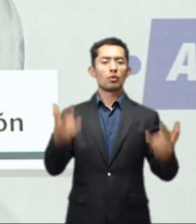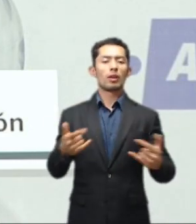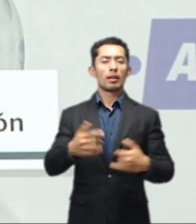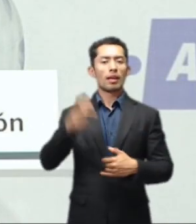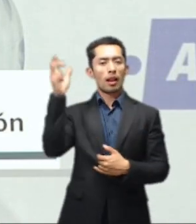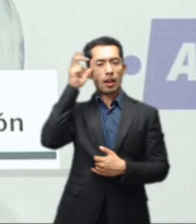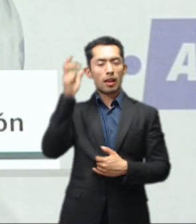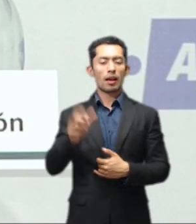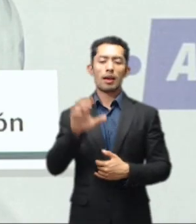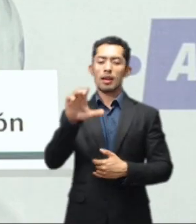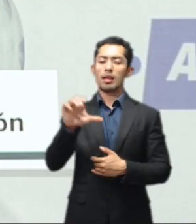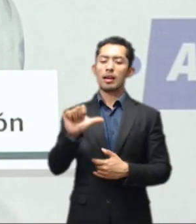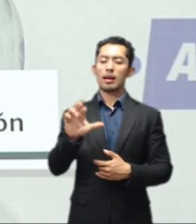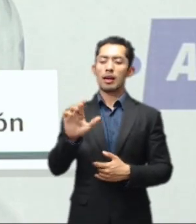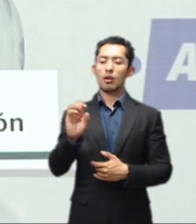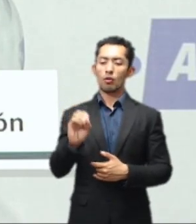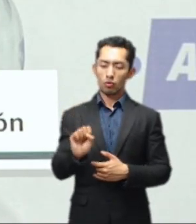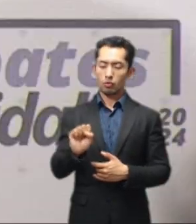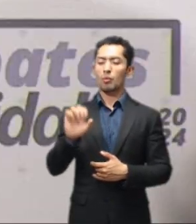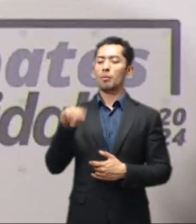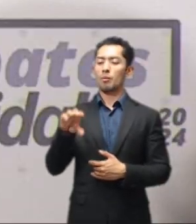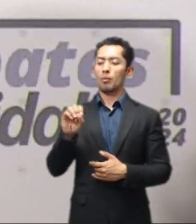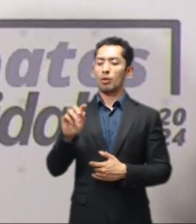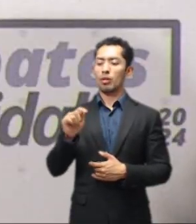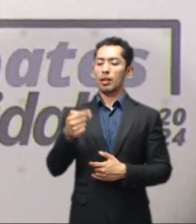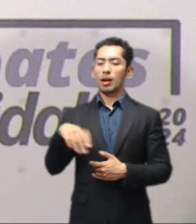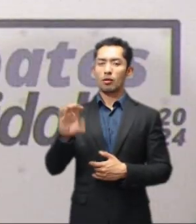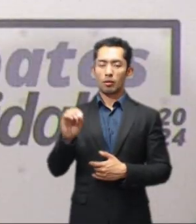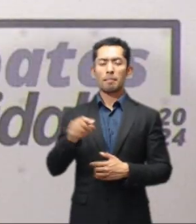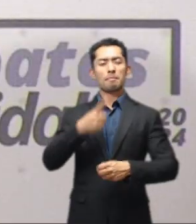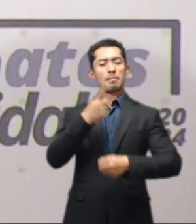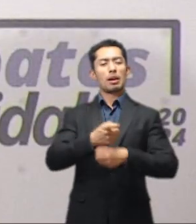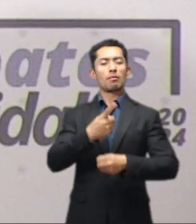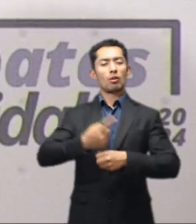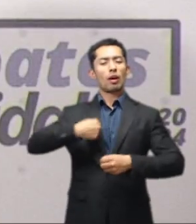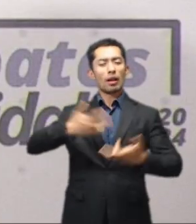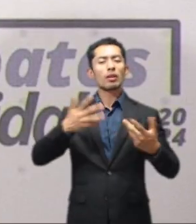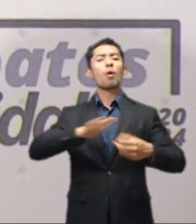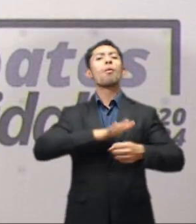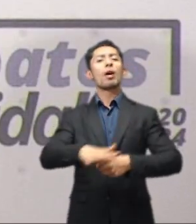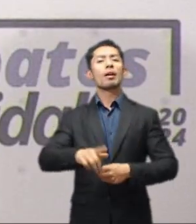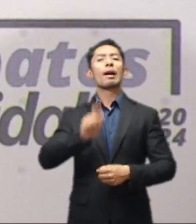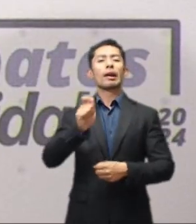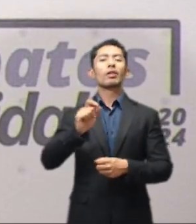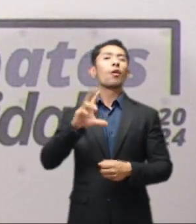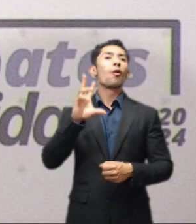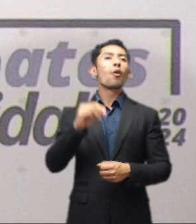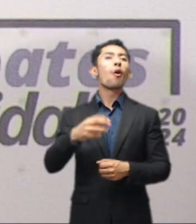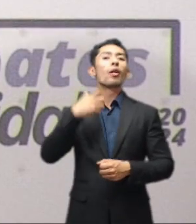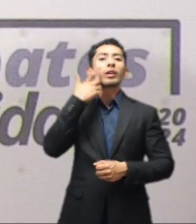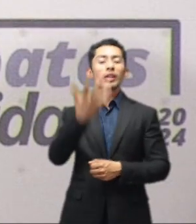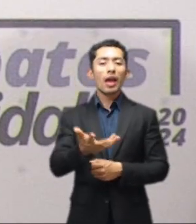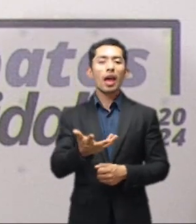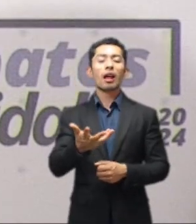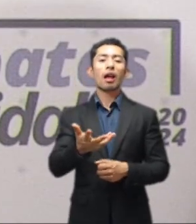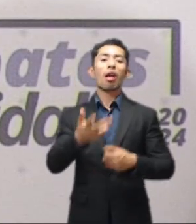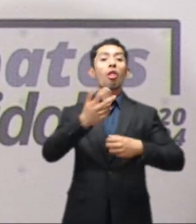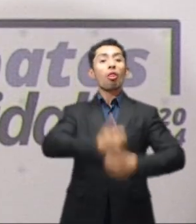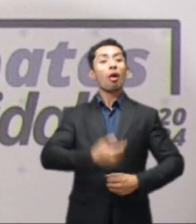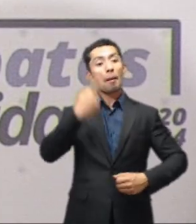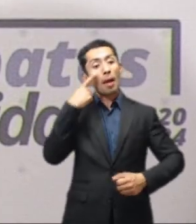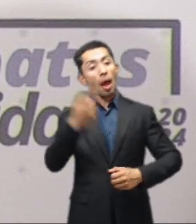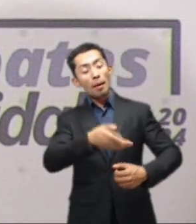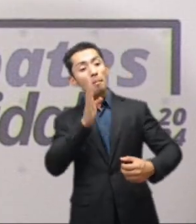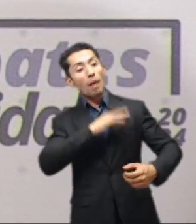historia en hiidalgo Carlos Montaño adelante lo primero que tenemos que hacer nosotros es evitar la revictimización de las